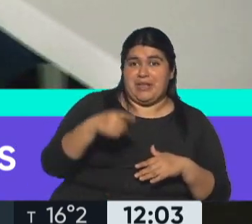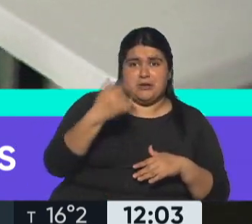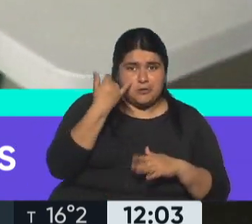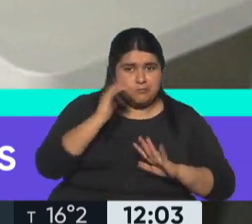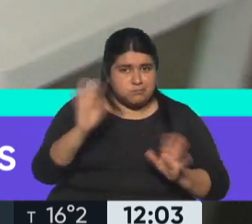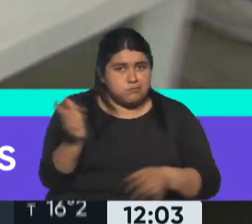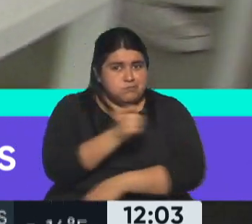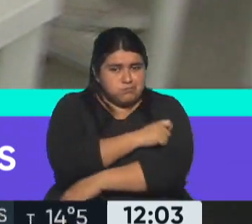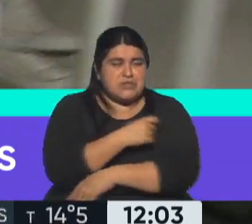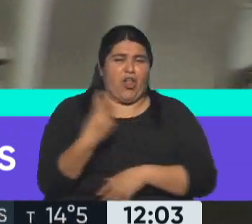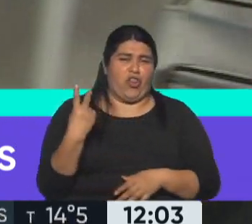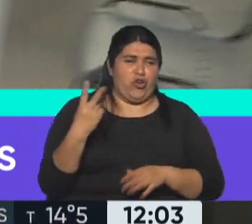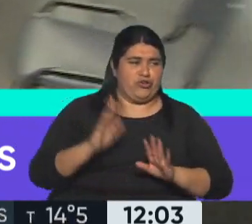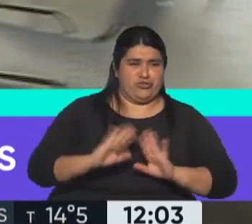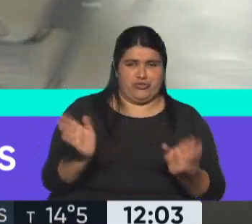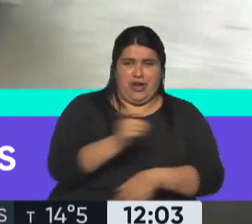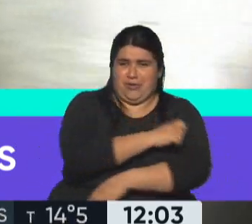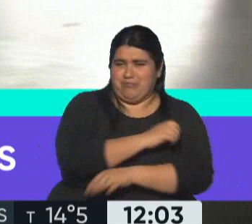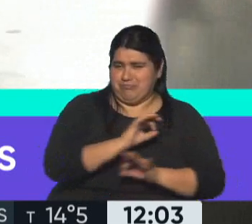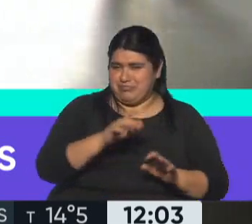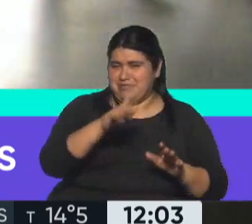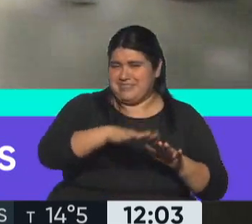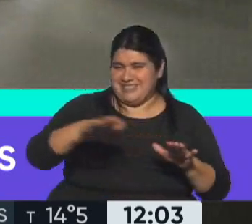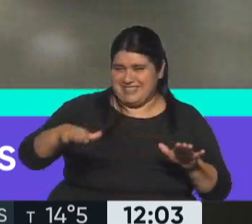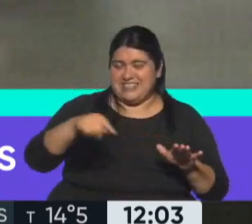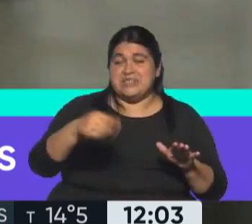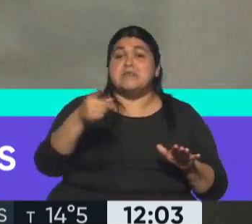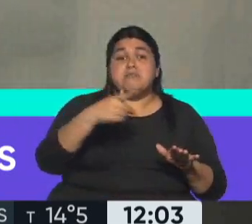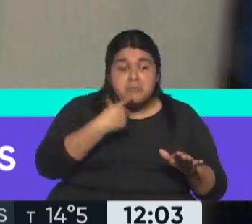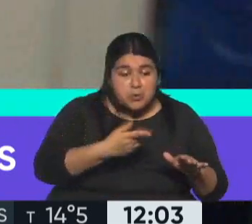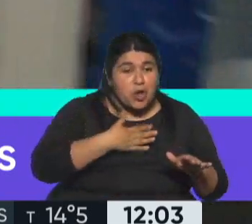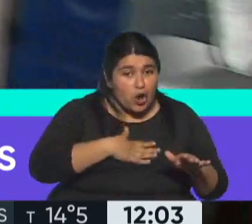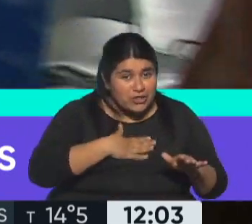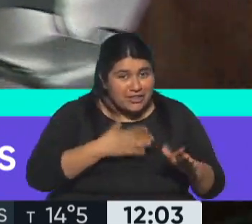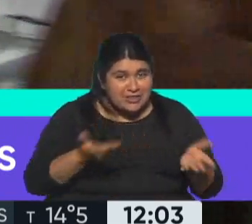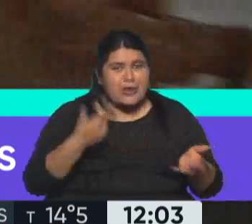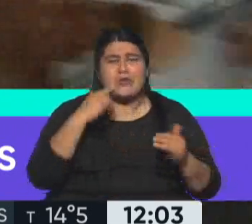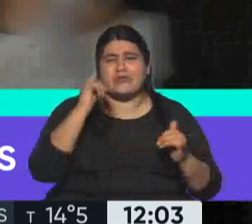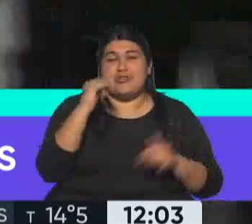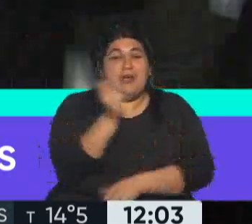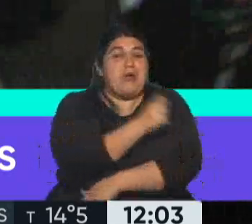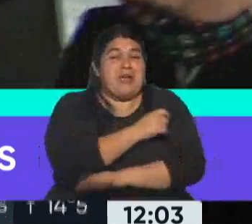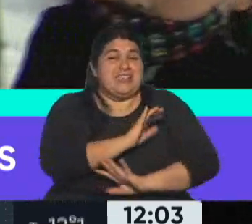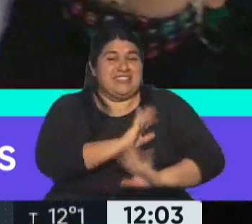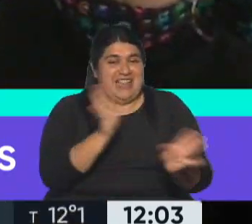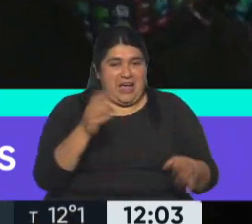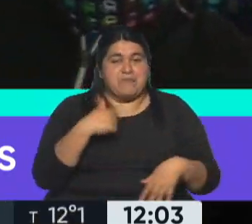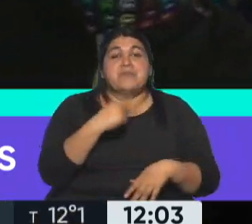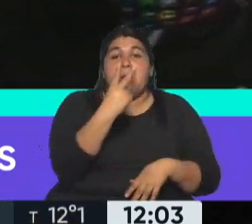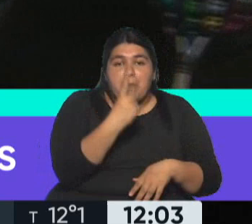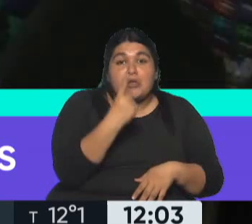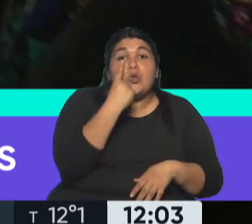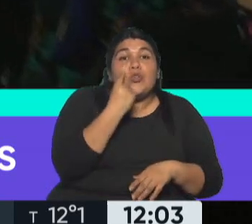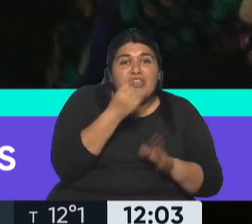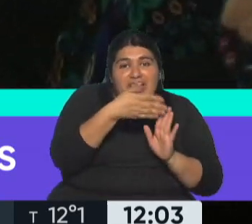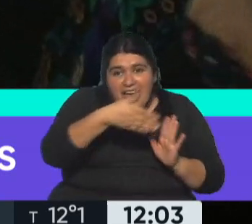sí. A los dos. Contanos, ¿estás contento? Sí, porque me vacuné y en 21 días me doy